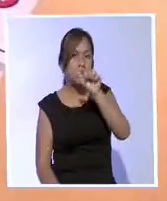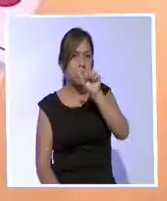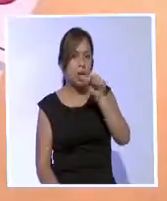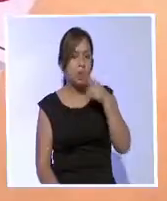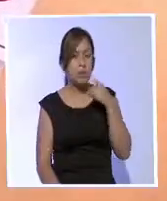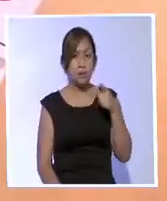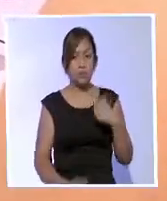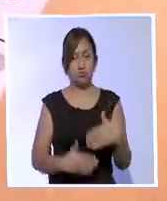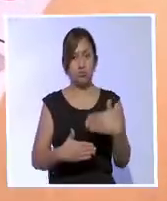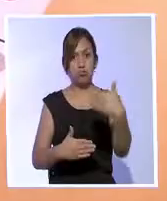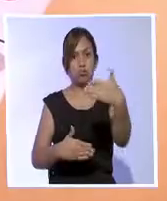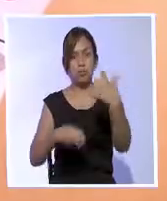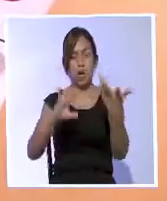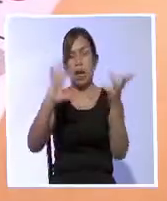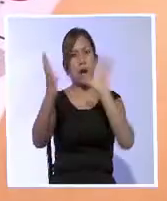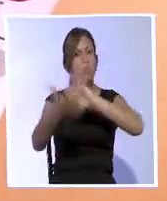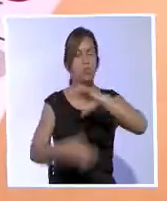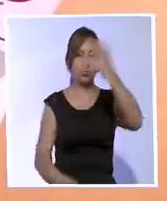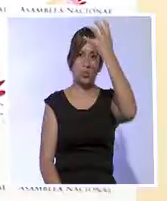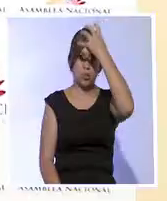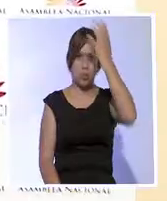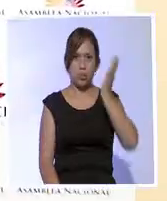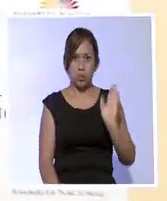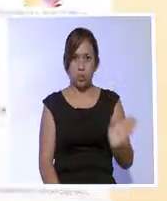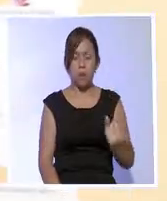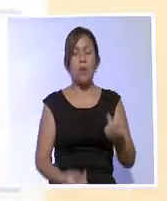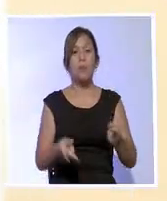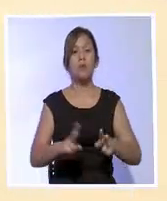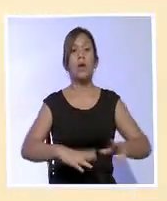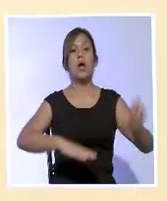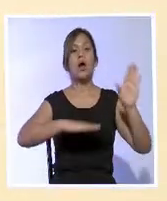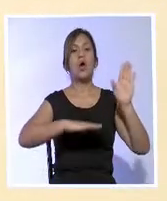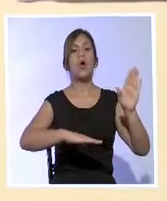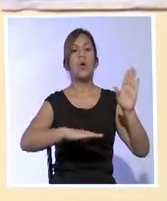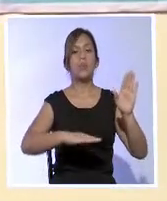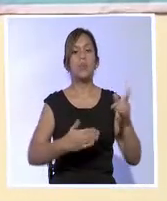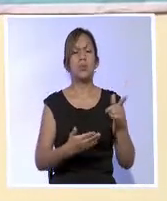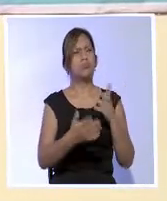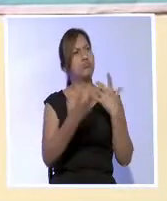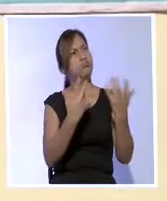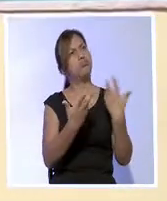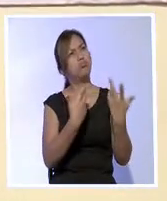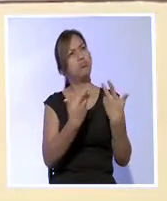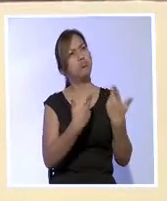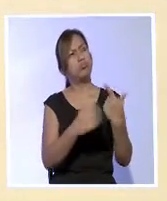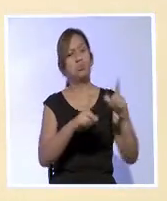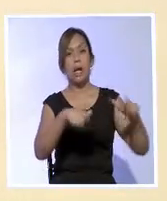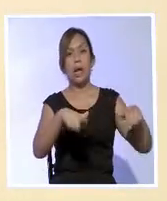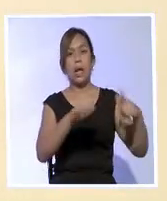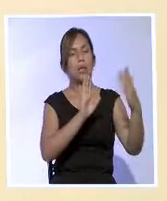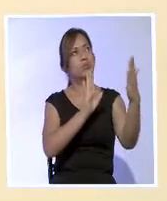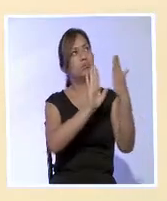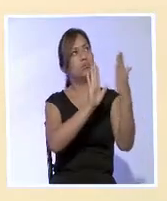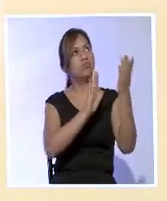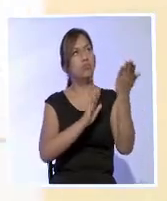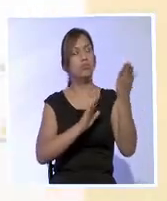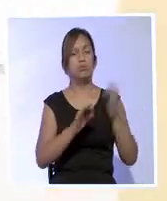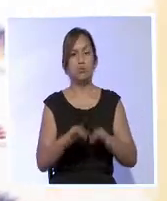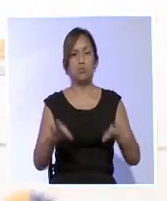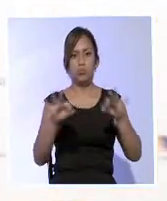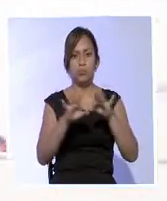avances en la revolución educativa pero además se comprometió a hablar con el ejecutivo sobre el escalafón docente